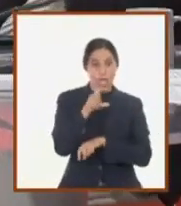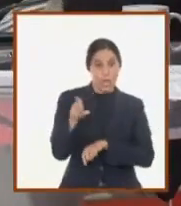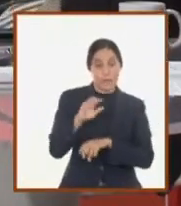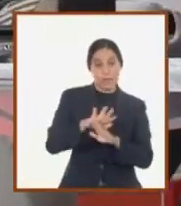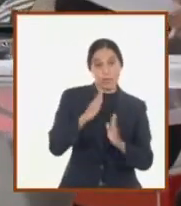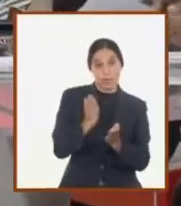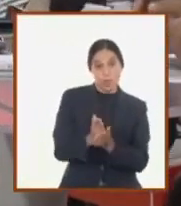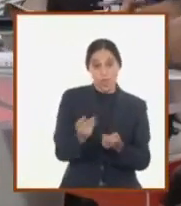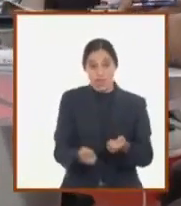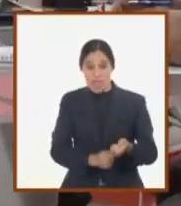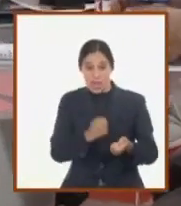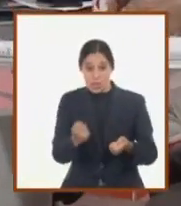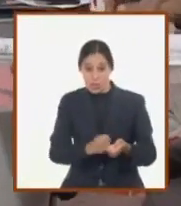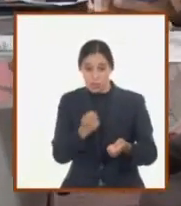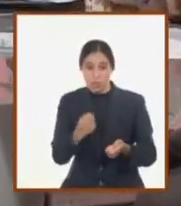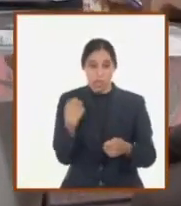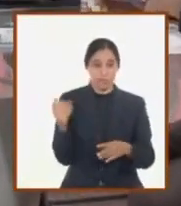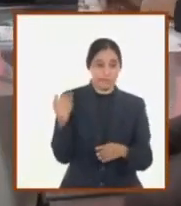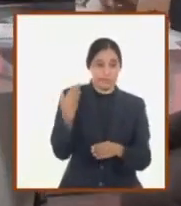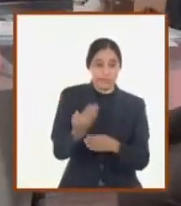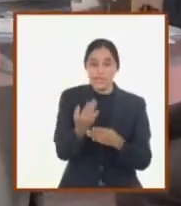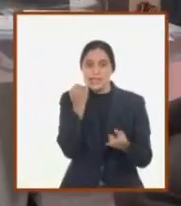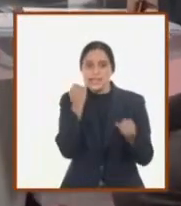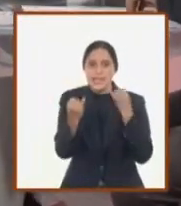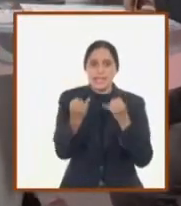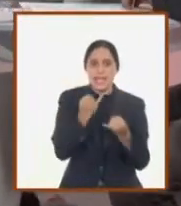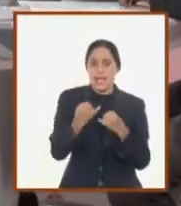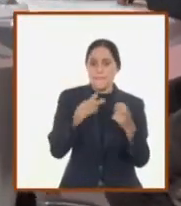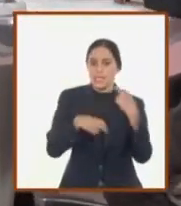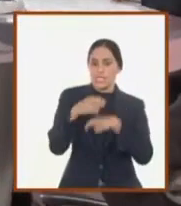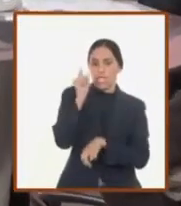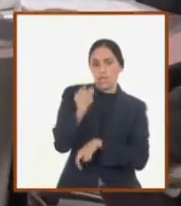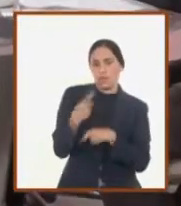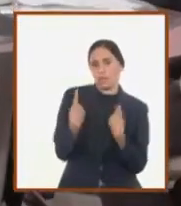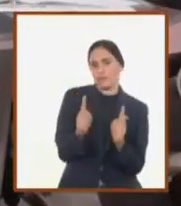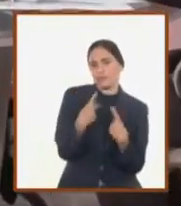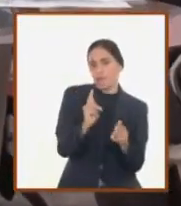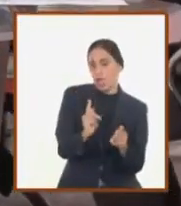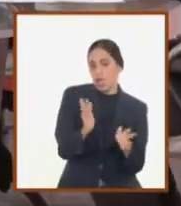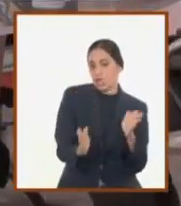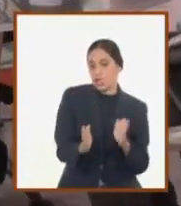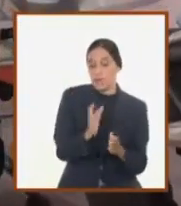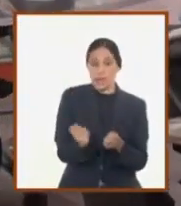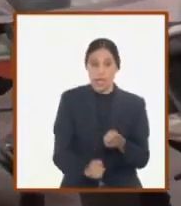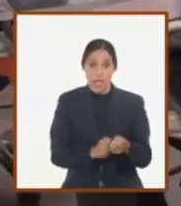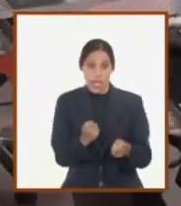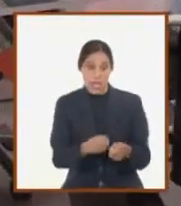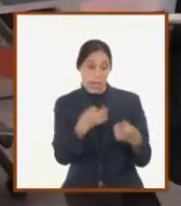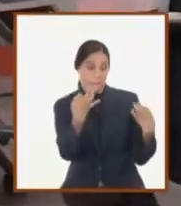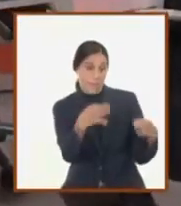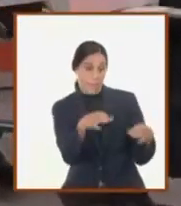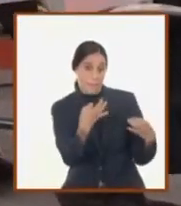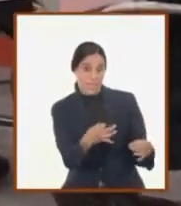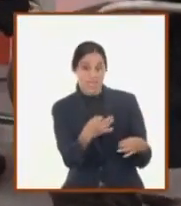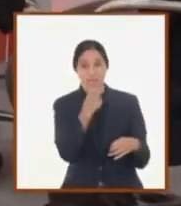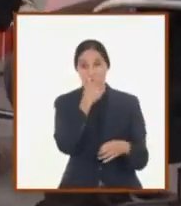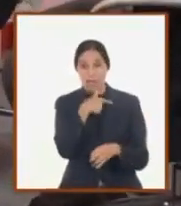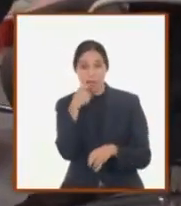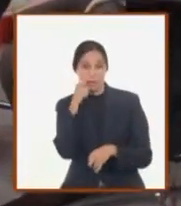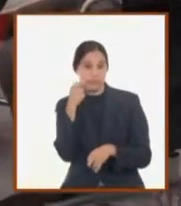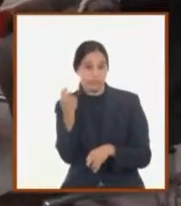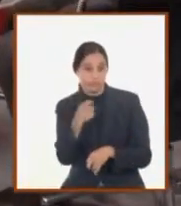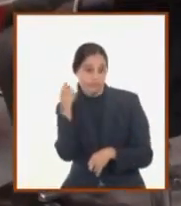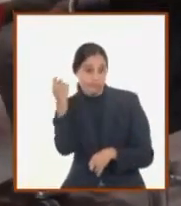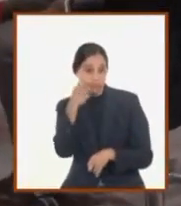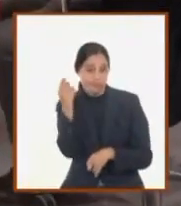la lucha insurreccional Pues también sea de interés para investigadores de otras etapas de la guerra porque tamb tambén ha habido hay documentos de Máximo Gómez hay documentos de